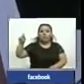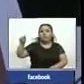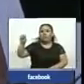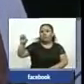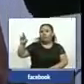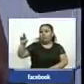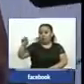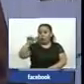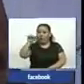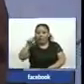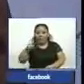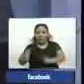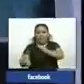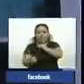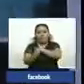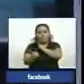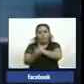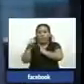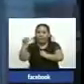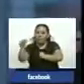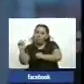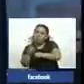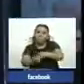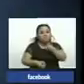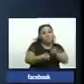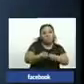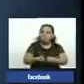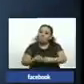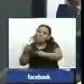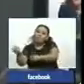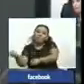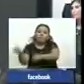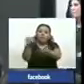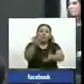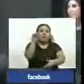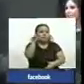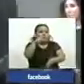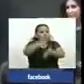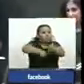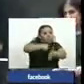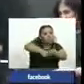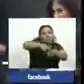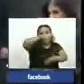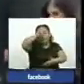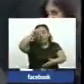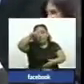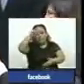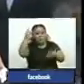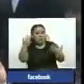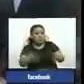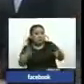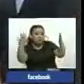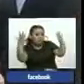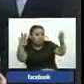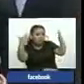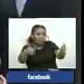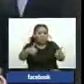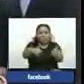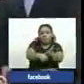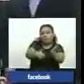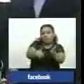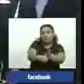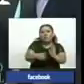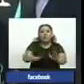emisor o la mejor voz para llevar nuestro mensaje. Este esfuerzo y trabajo fue reconocido por la Alcaldía de San Salvador